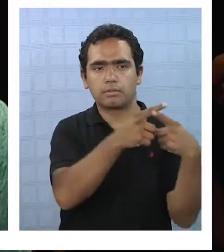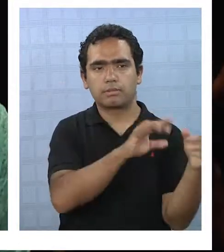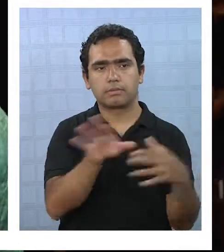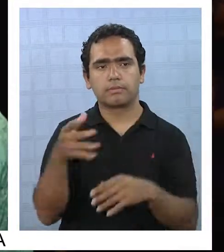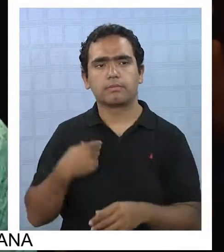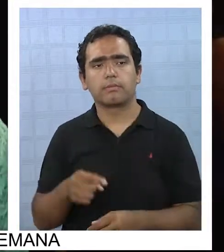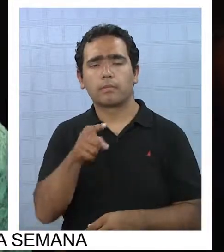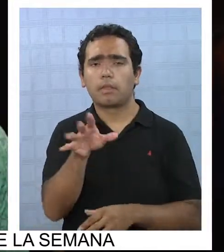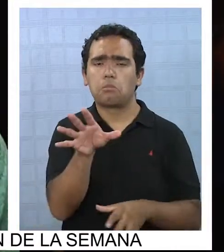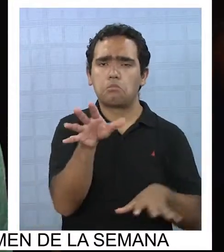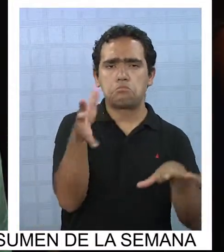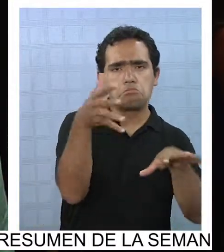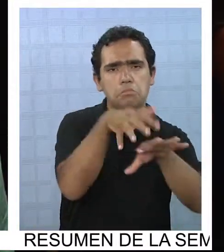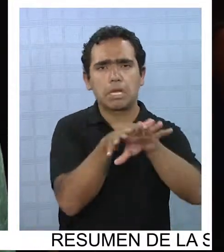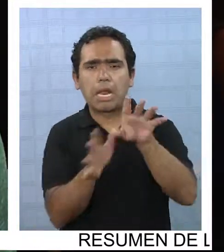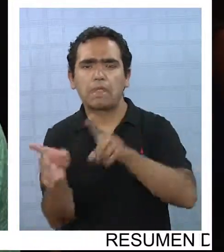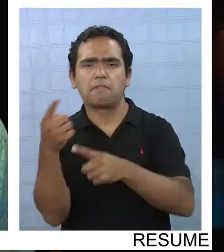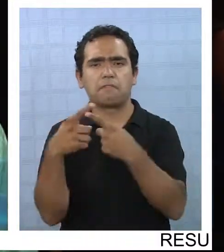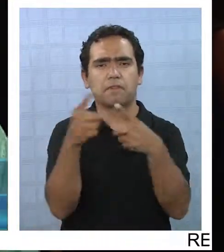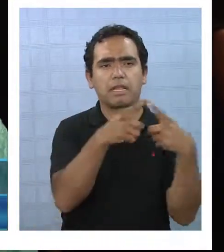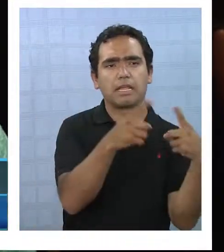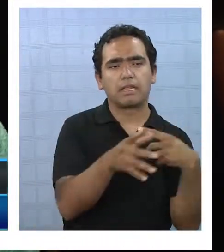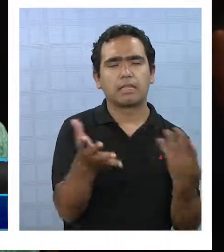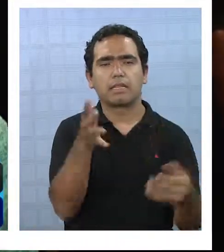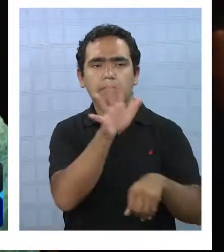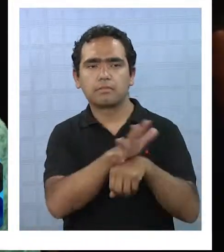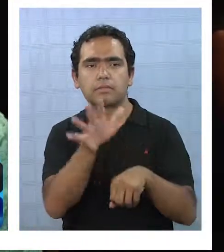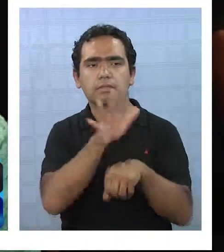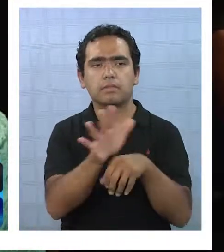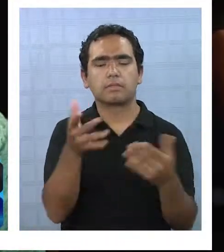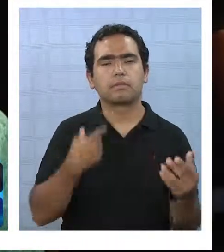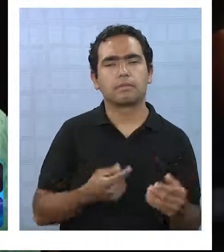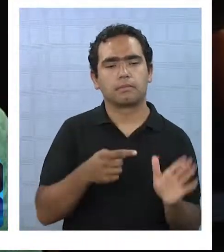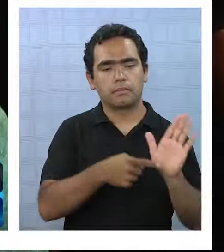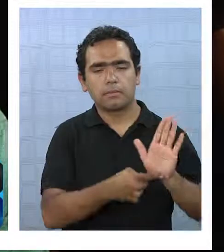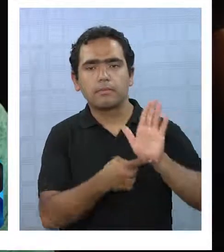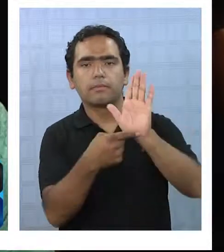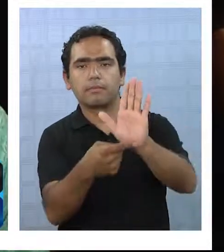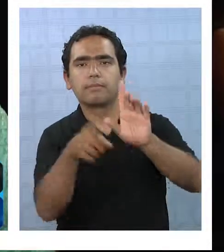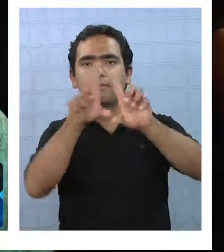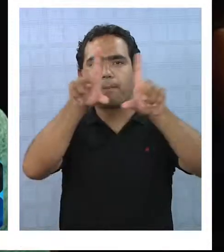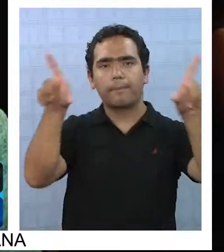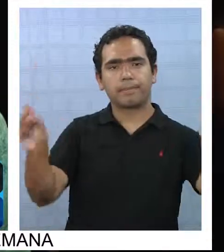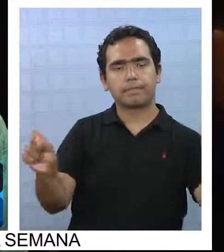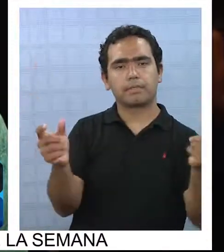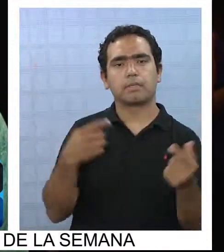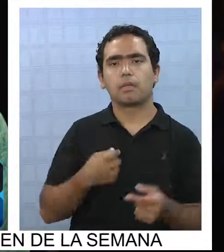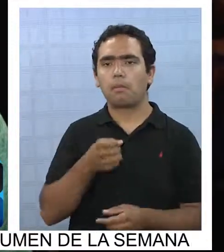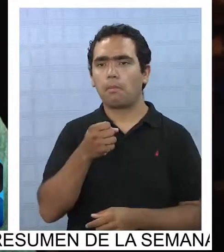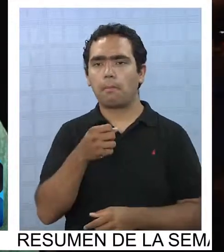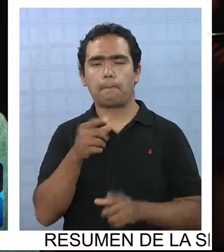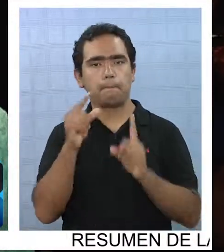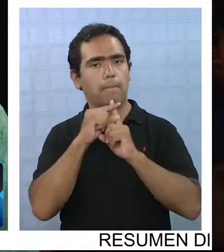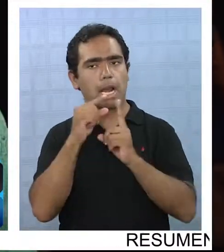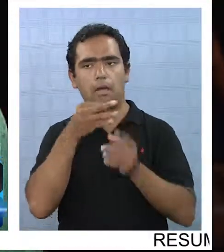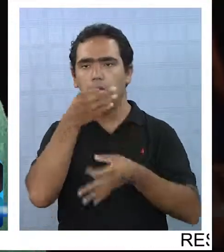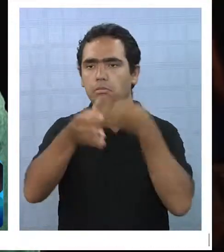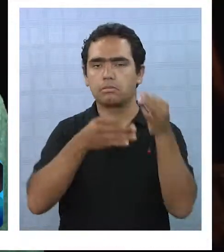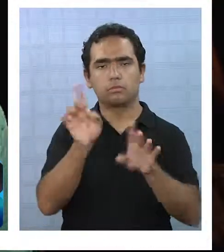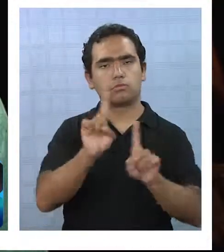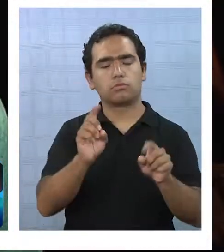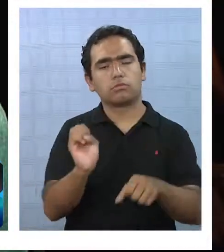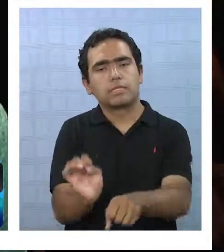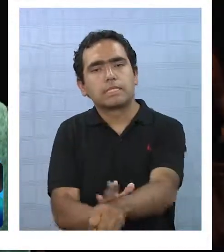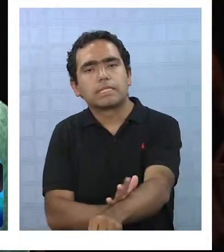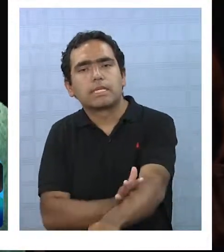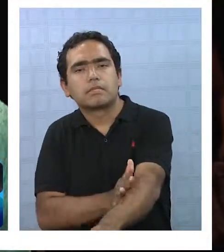Tratamos de mezclar diferentes artes, con el fin de poder comunicar mejor un mensaje, sin necesariamente tener texto o palabras, solamente evocándonos a las sensaciones